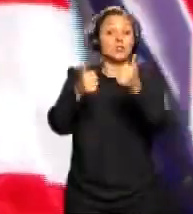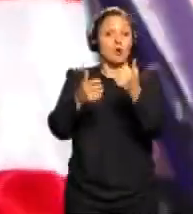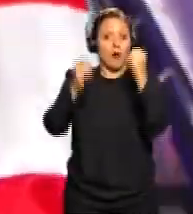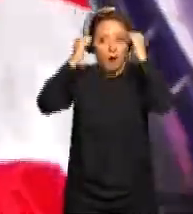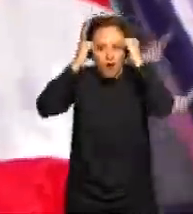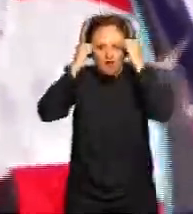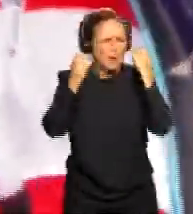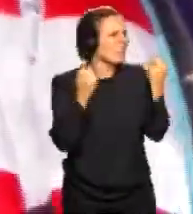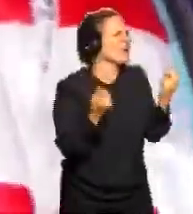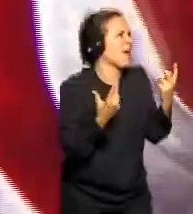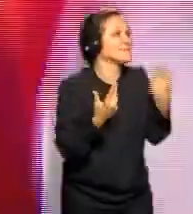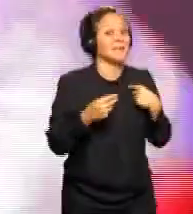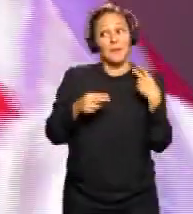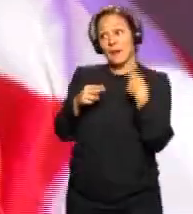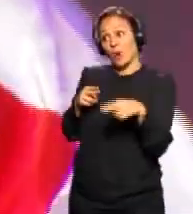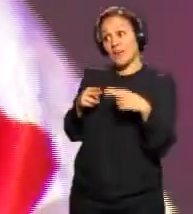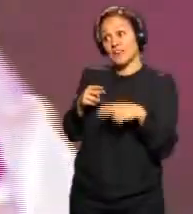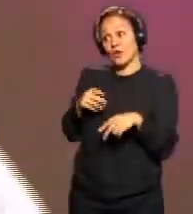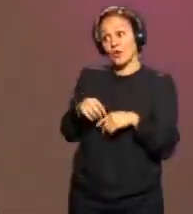qué? ¡A político!